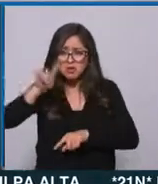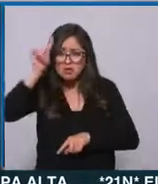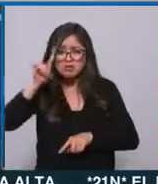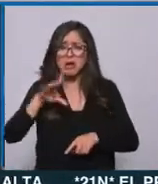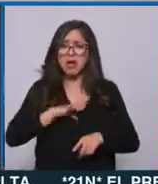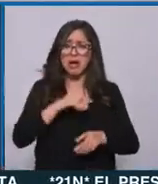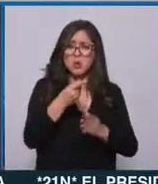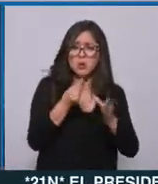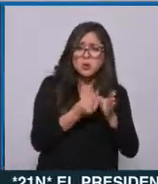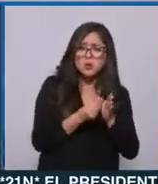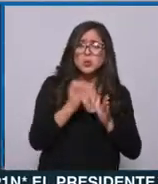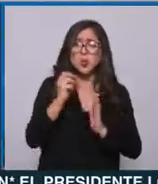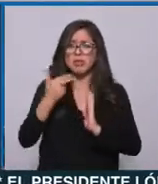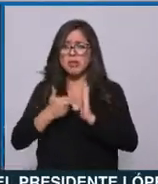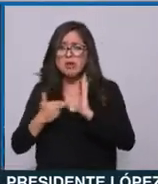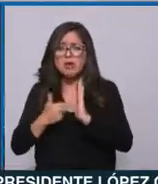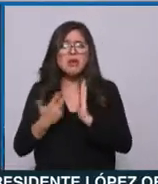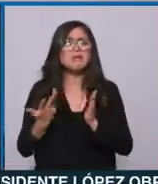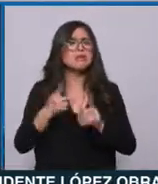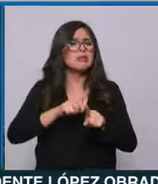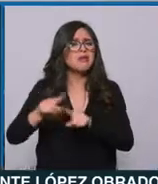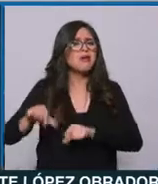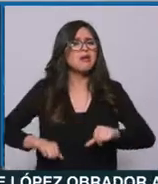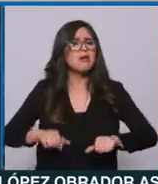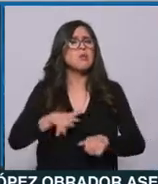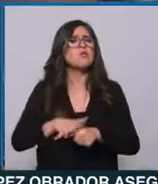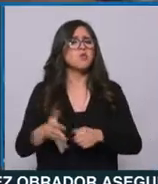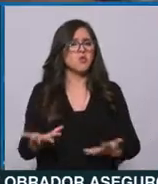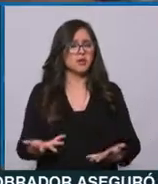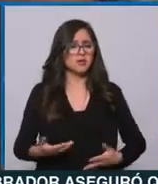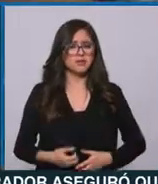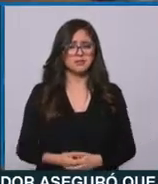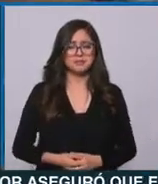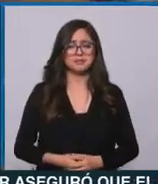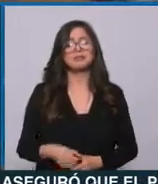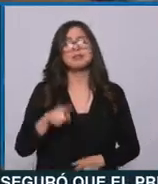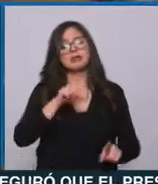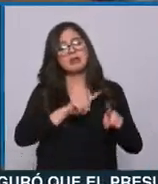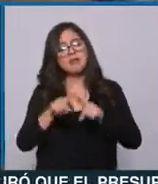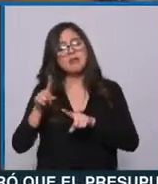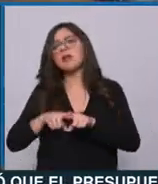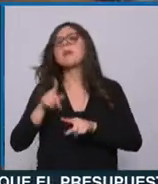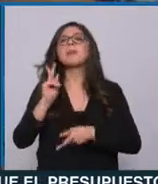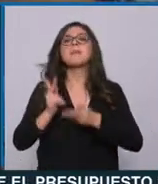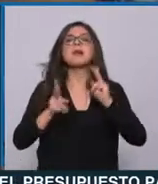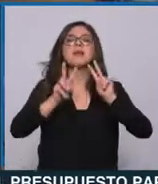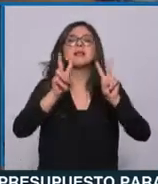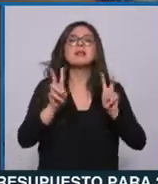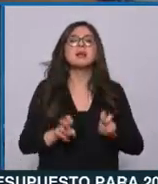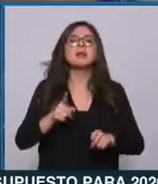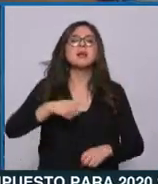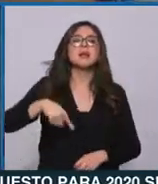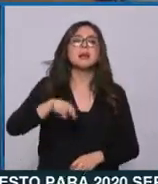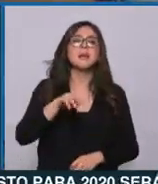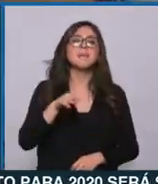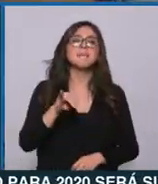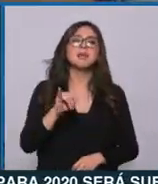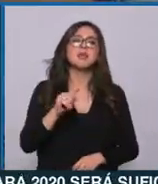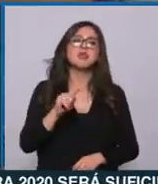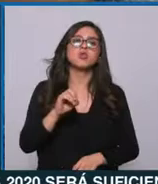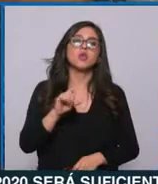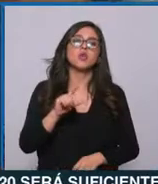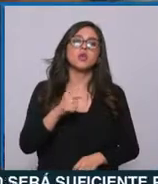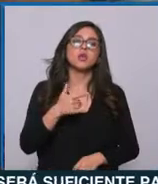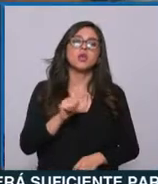¿Cuáles son las actividades? Cuéntanos. Así es, va a haber ciertas pláticas al respecto del tema, de la mitología vikinga. También van a haber